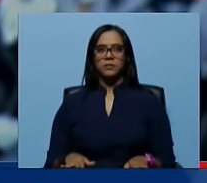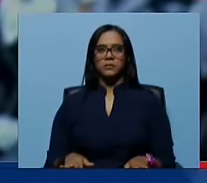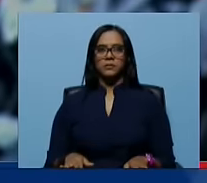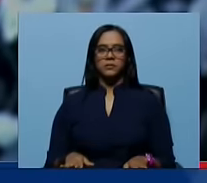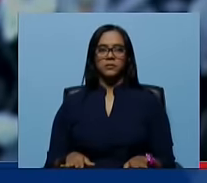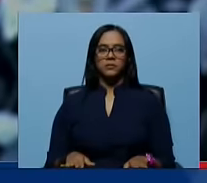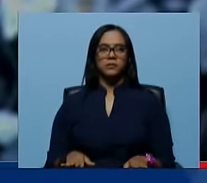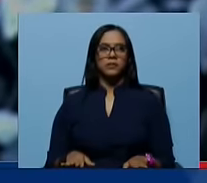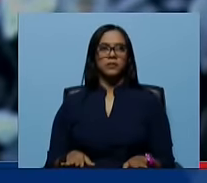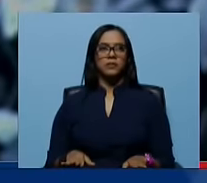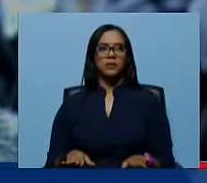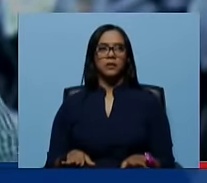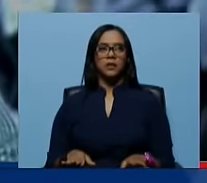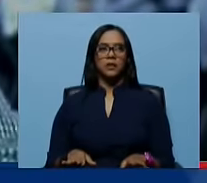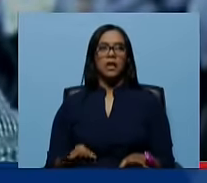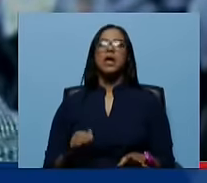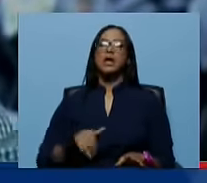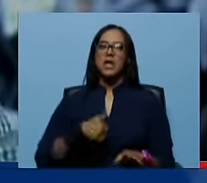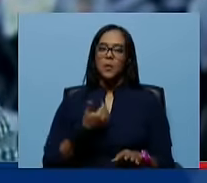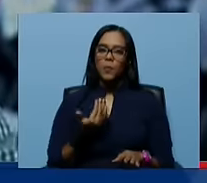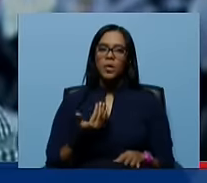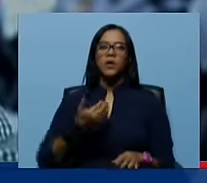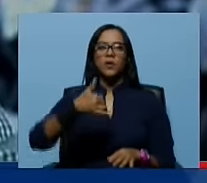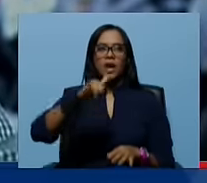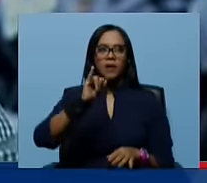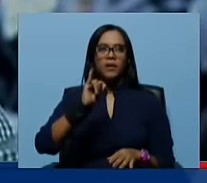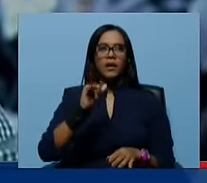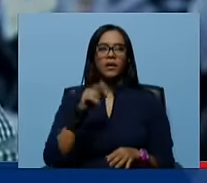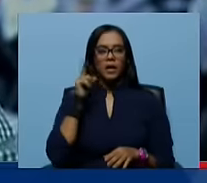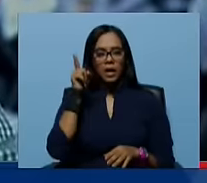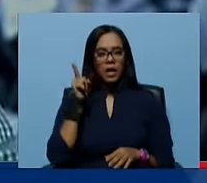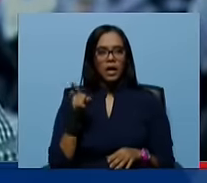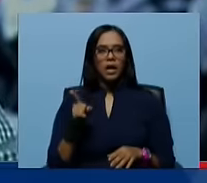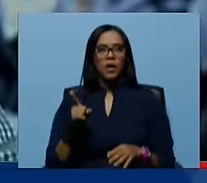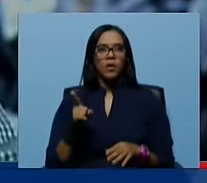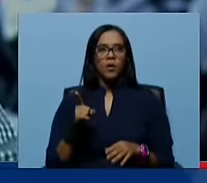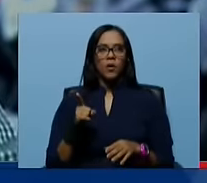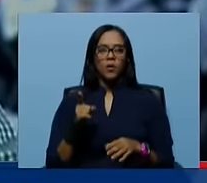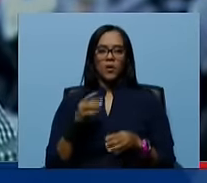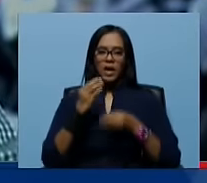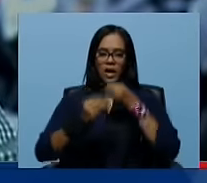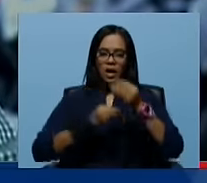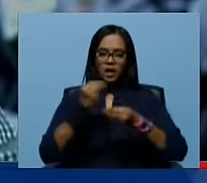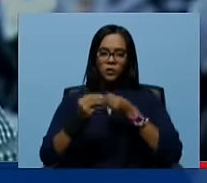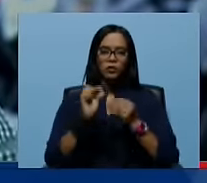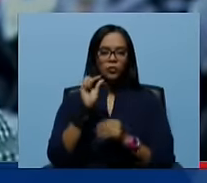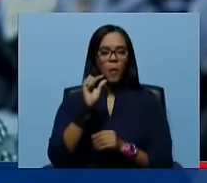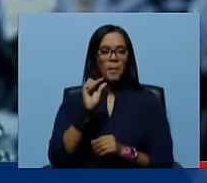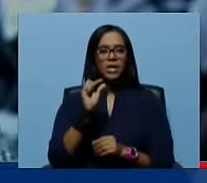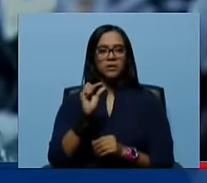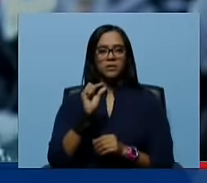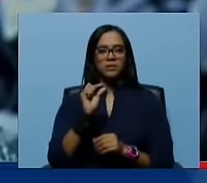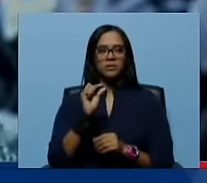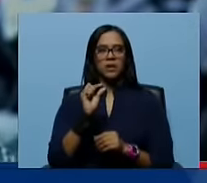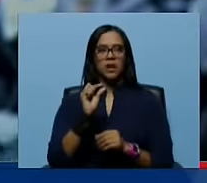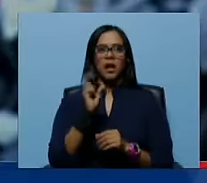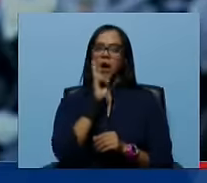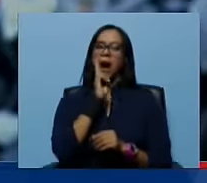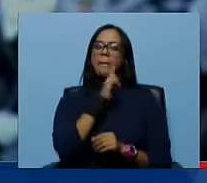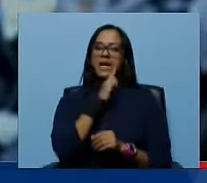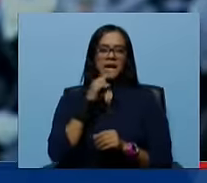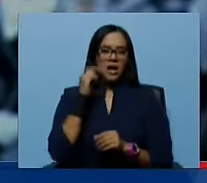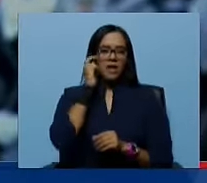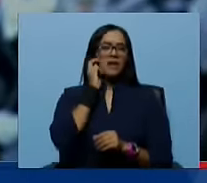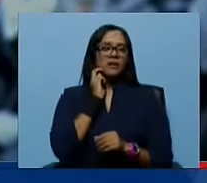Tan profundo, ¿no? Correcto, y que pudieran haber ellos configurado en su momento los apellidos